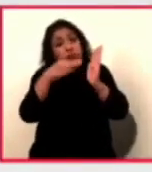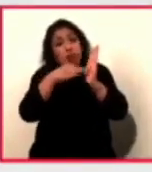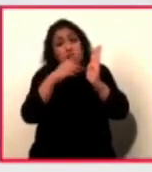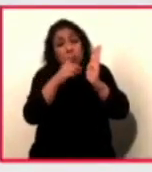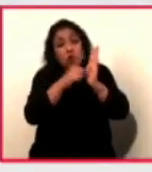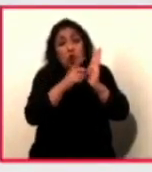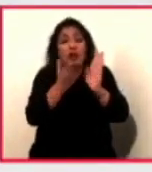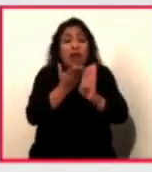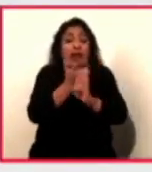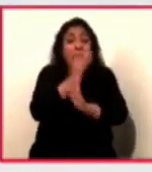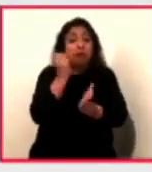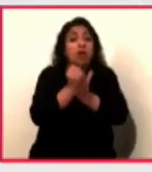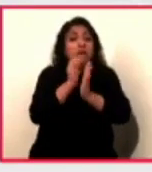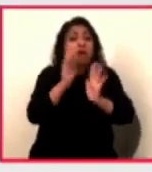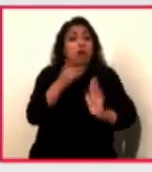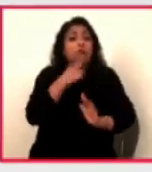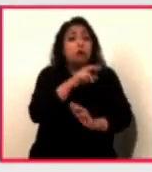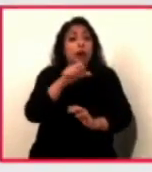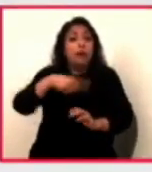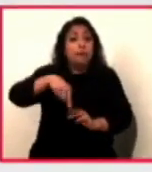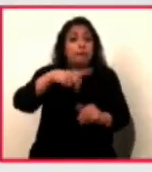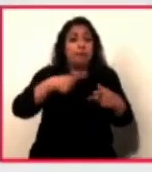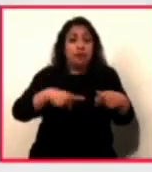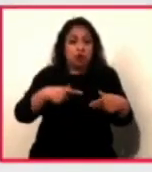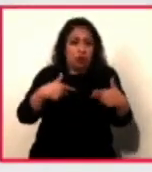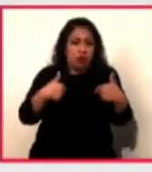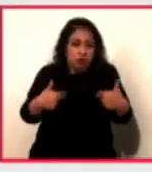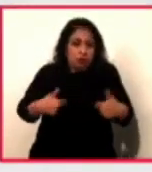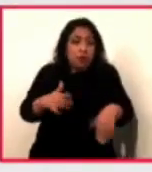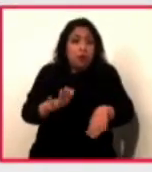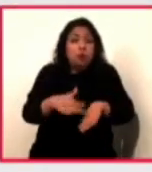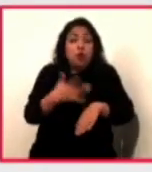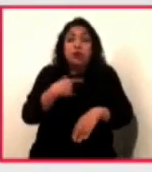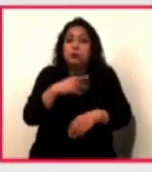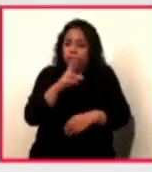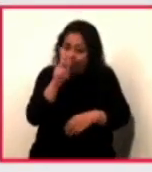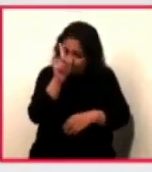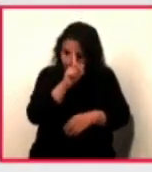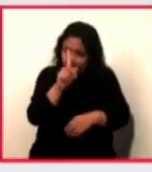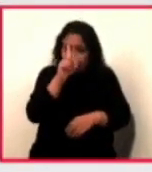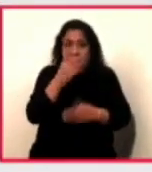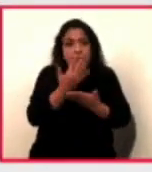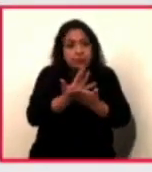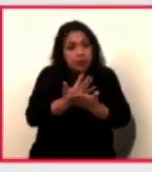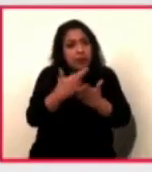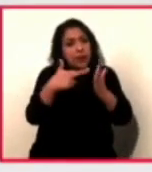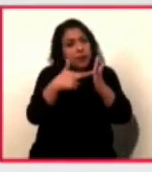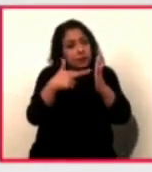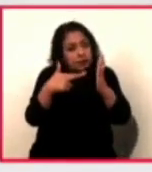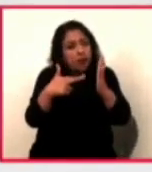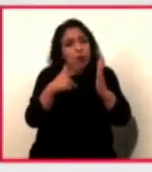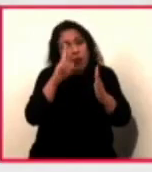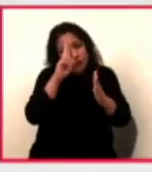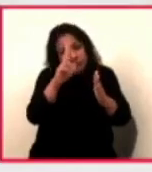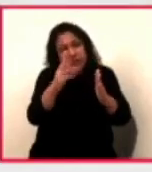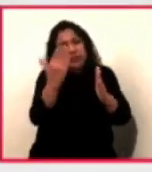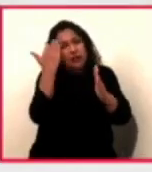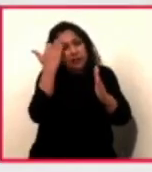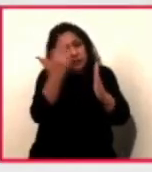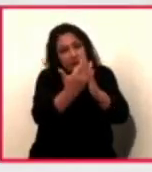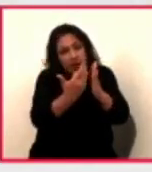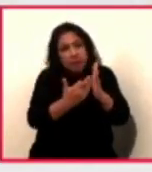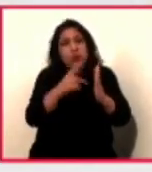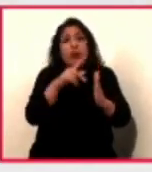antes de aprobar su uso en los humanos. Por eso, recomienda respetar los tiempos clínicos y no forzarlos para tener